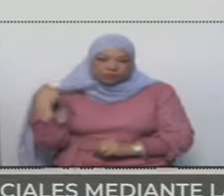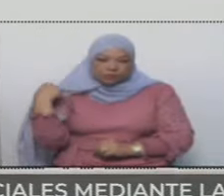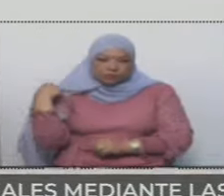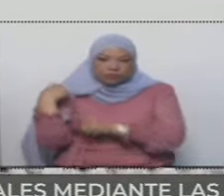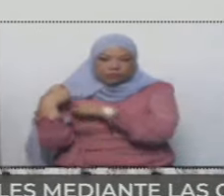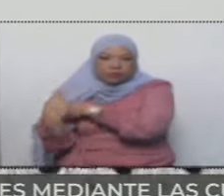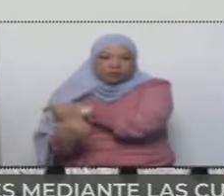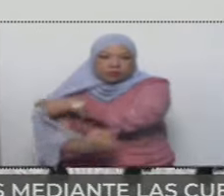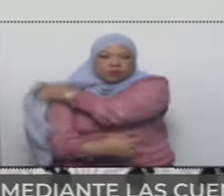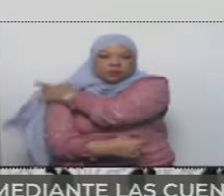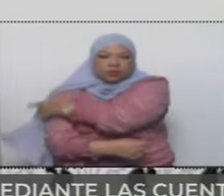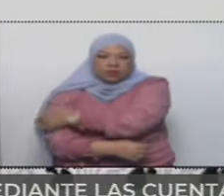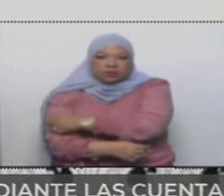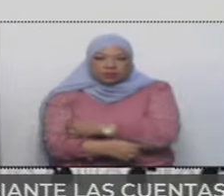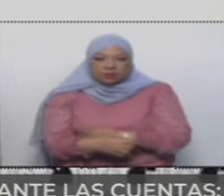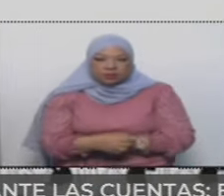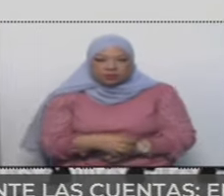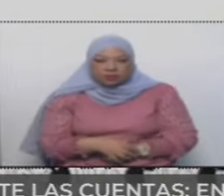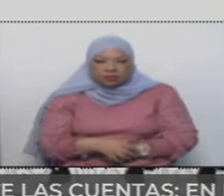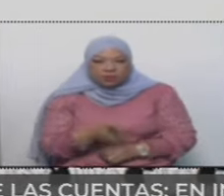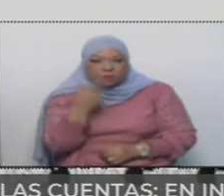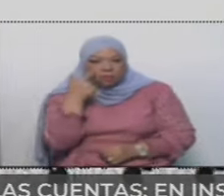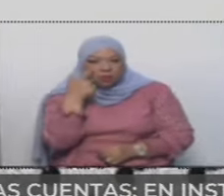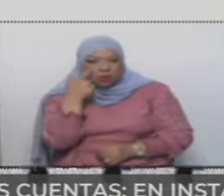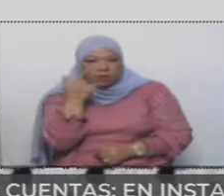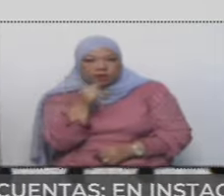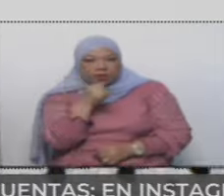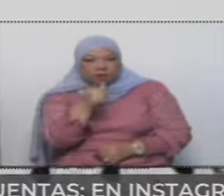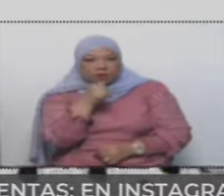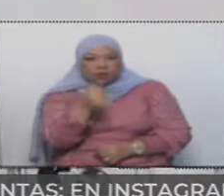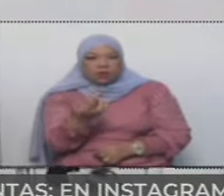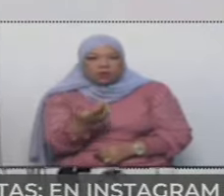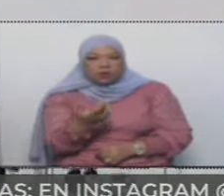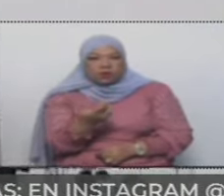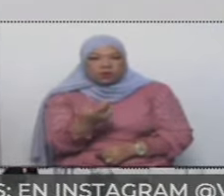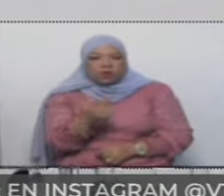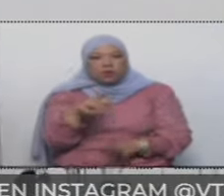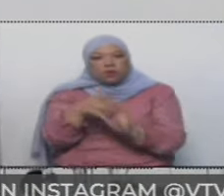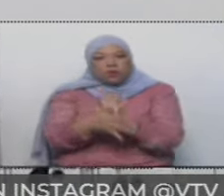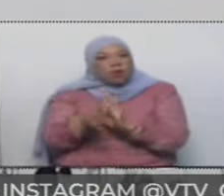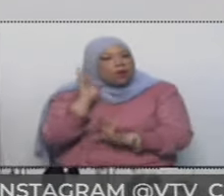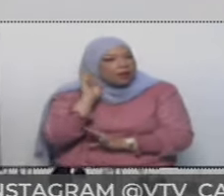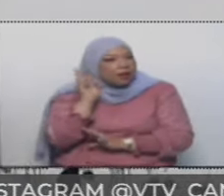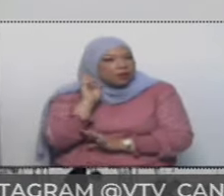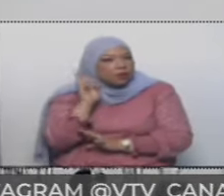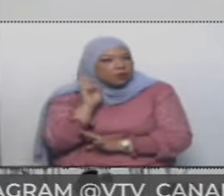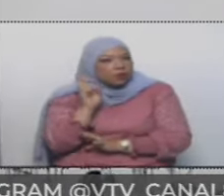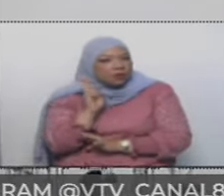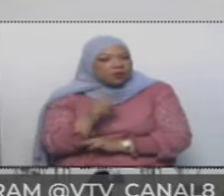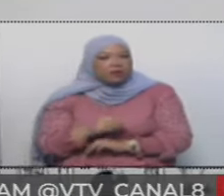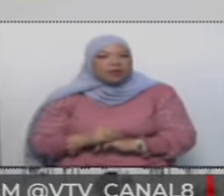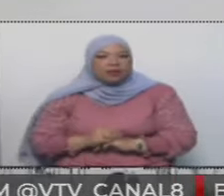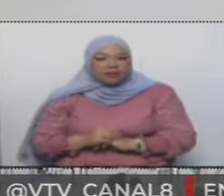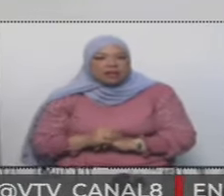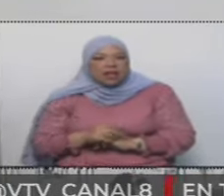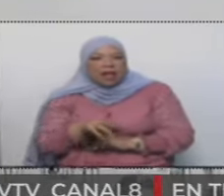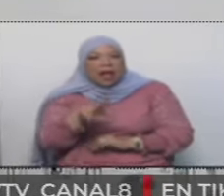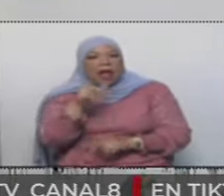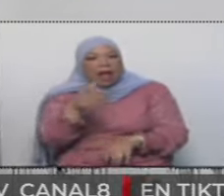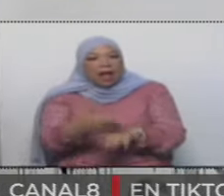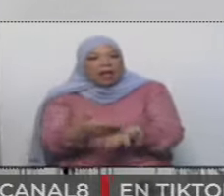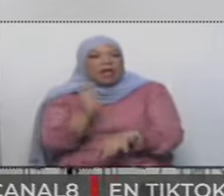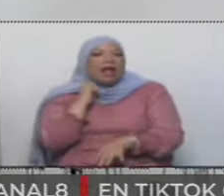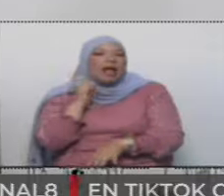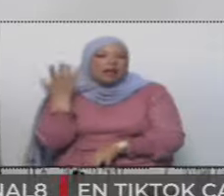Dice, vamos a escuchar el noticioso. Era el noticiero, por radio, ¿ah? O